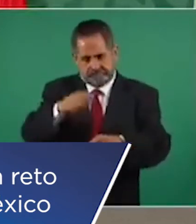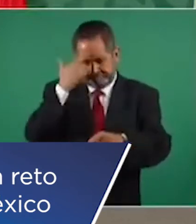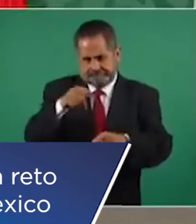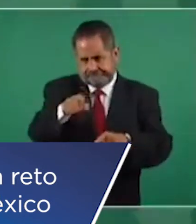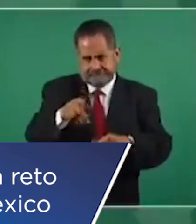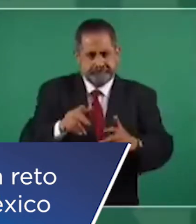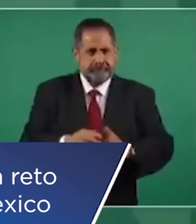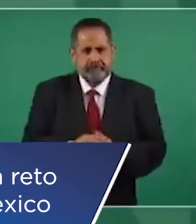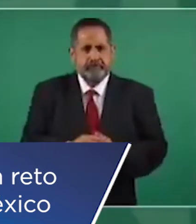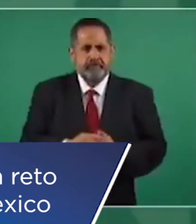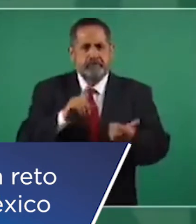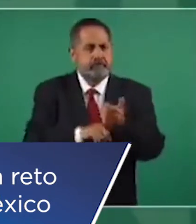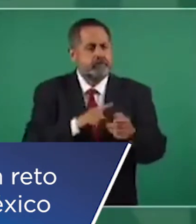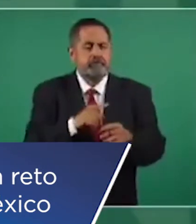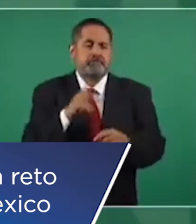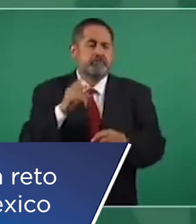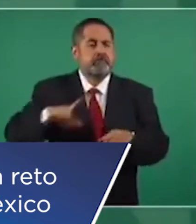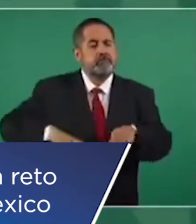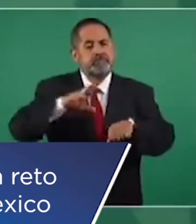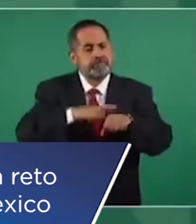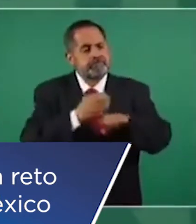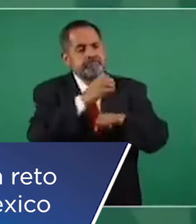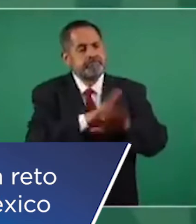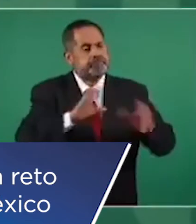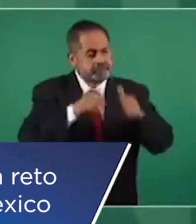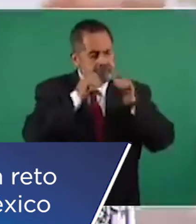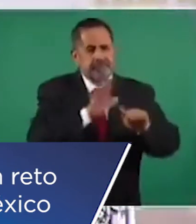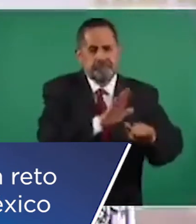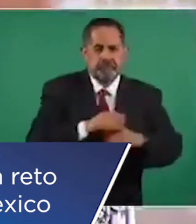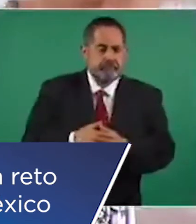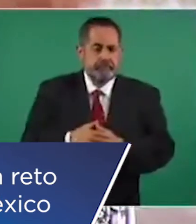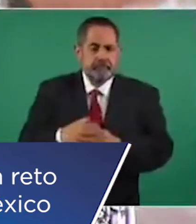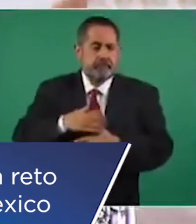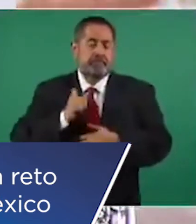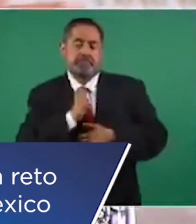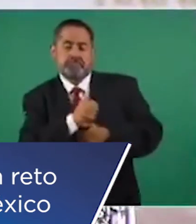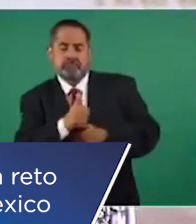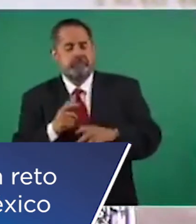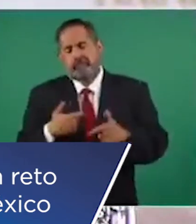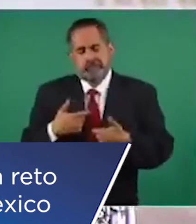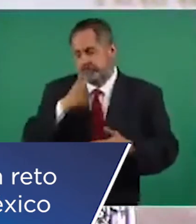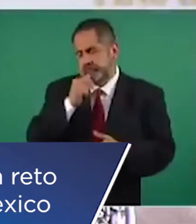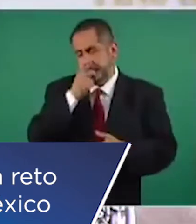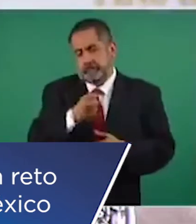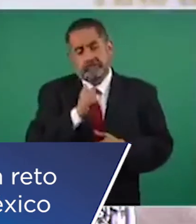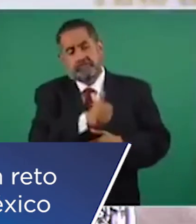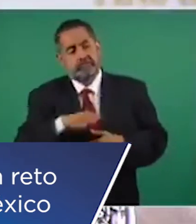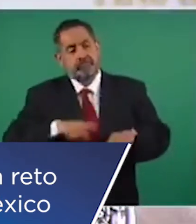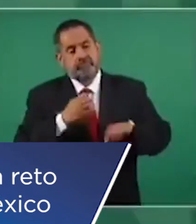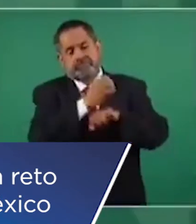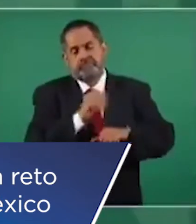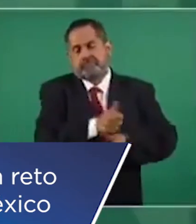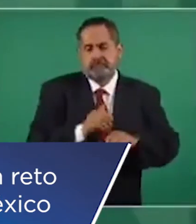mencionas, son del fuero común. Pero ni modo de decir, es culpa de los gobiernos estatales.